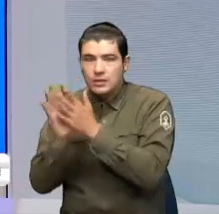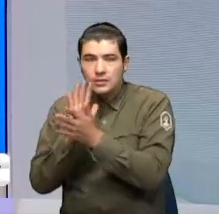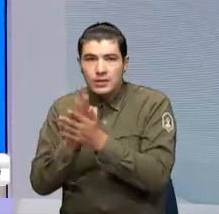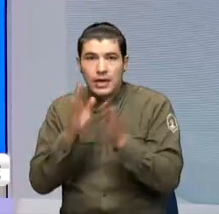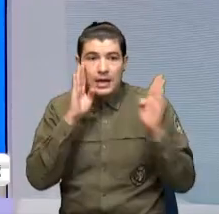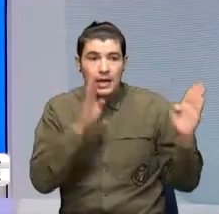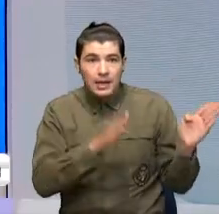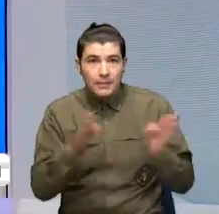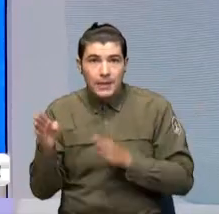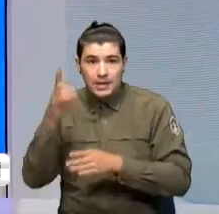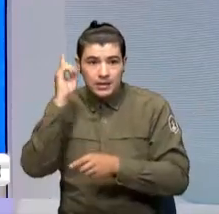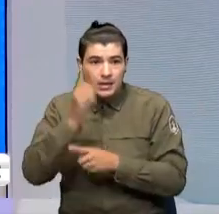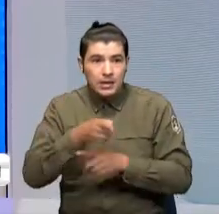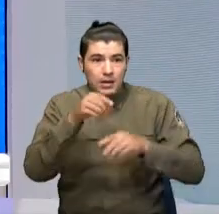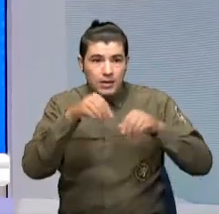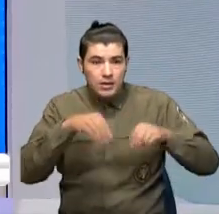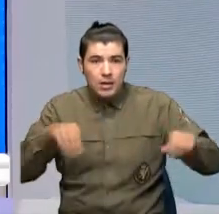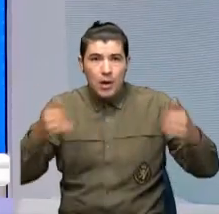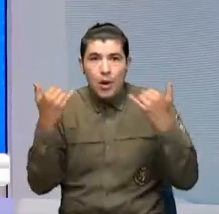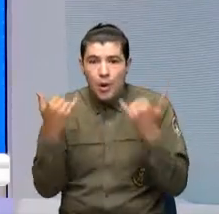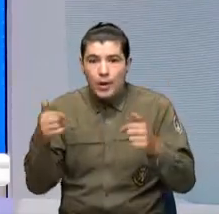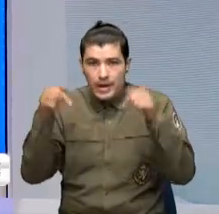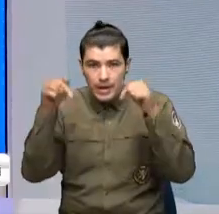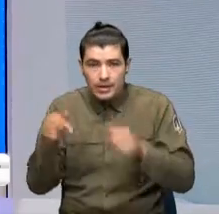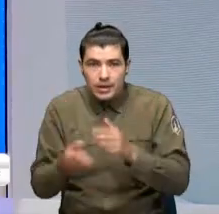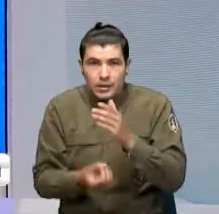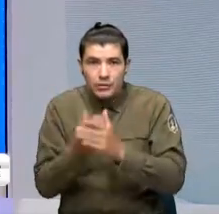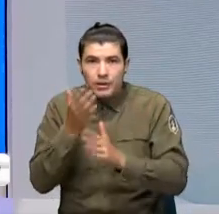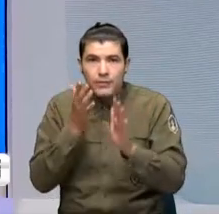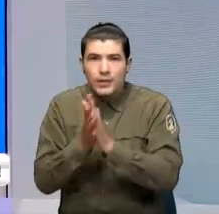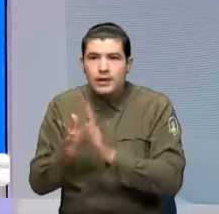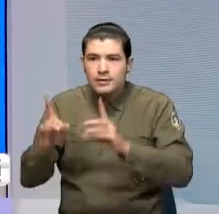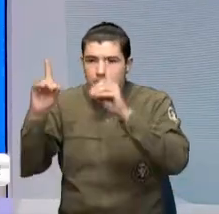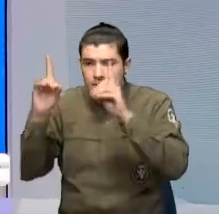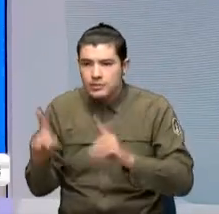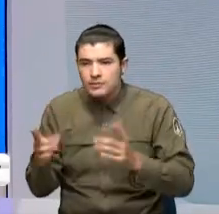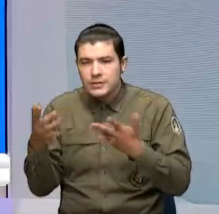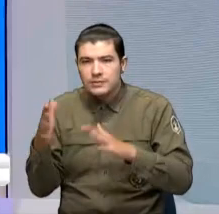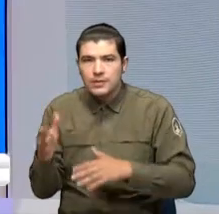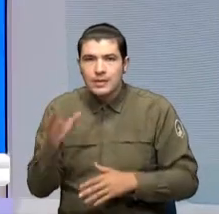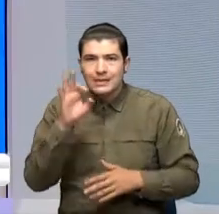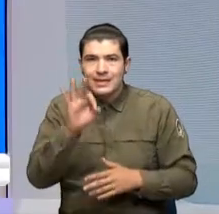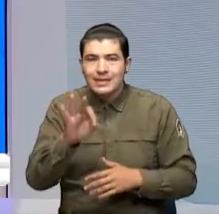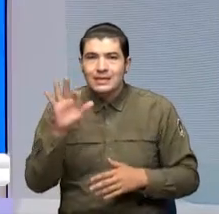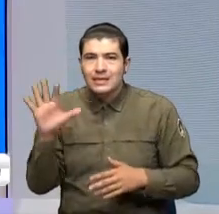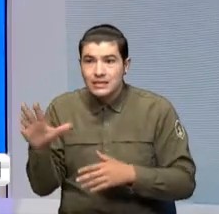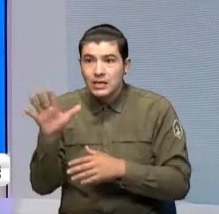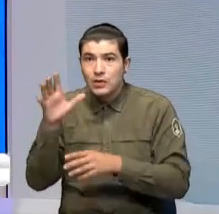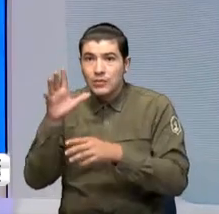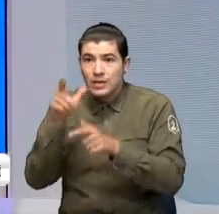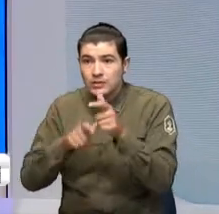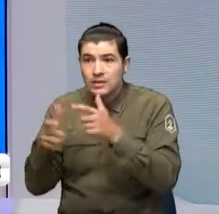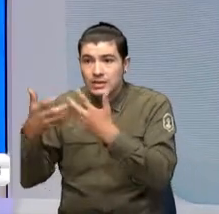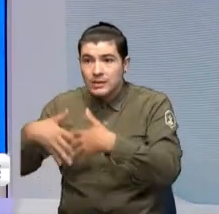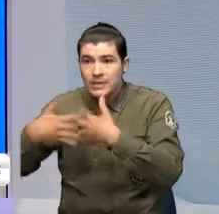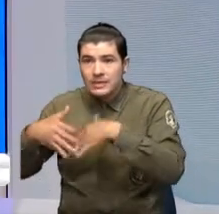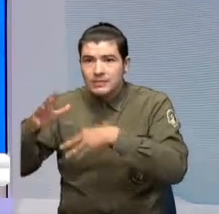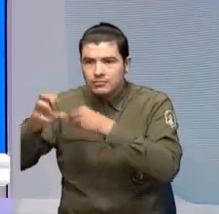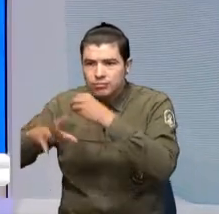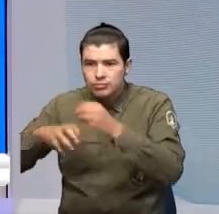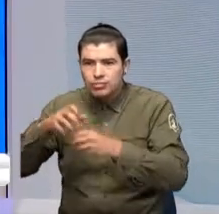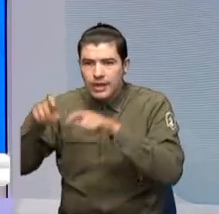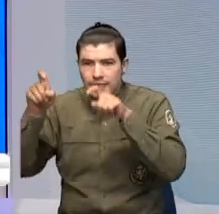El Plan de Ordenamiento Territorial, hoy en actualización, definió que al menos unas 35 recicladoras deben ser reubicadas